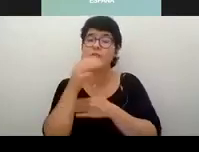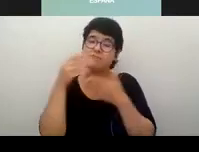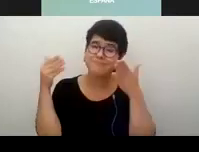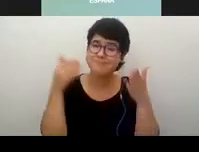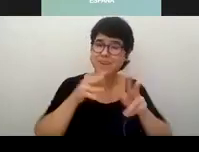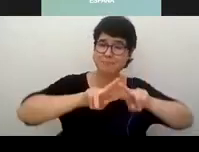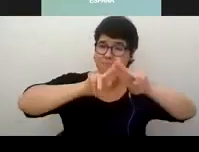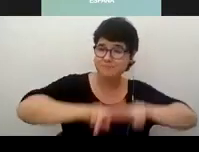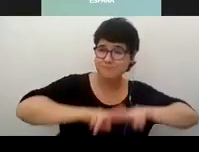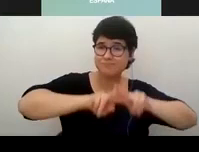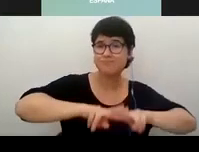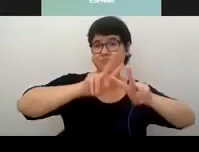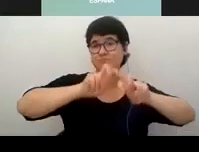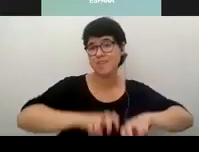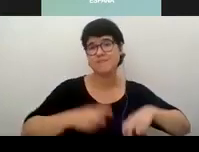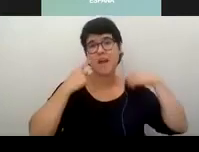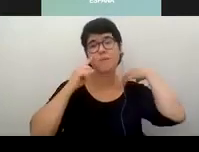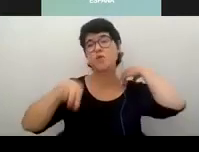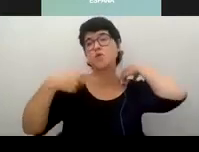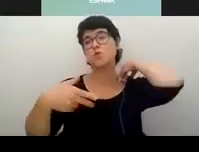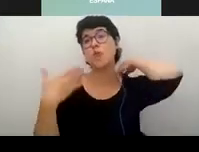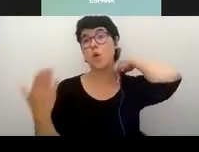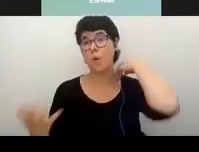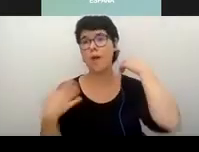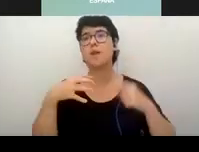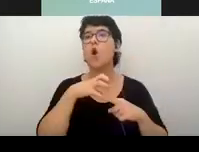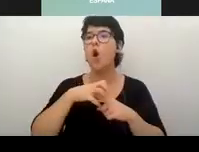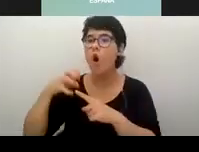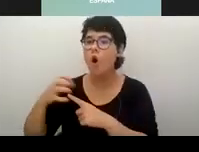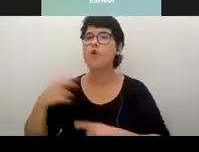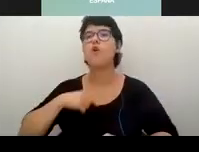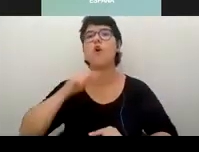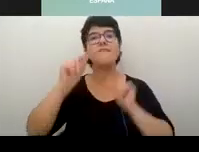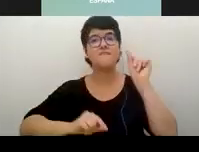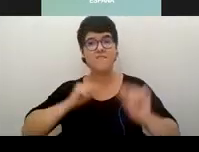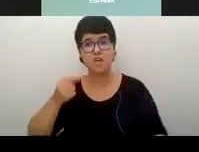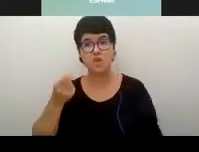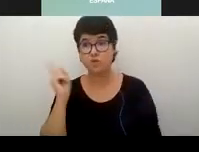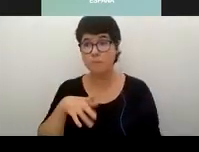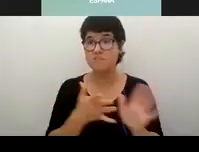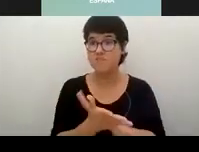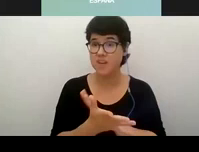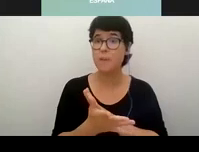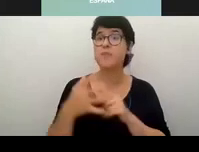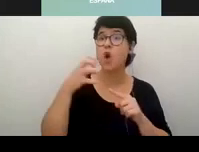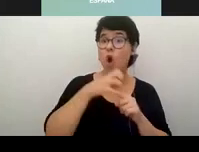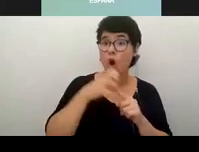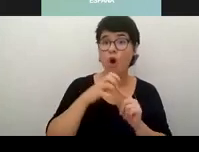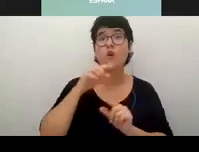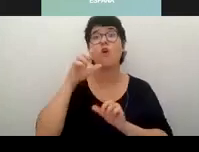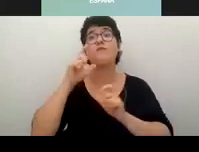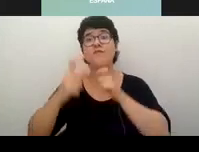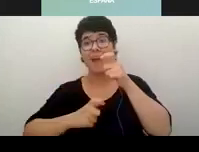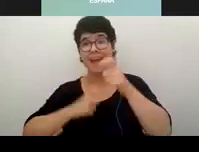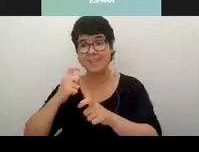para conocer más su efecto, pero también hongos y virus. Estos conviven, bacterias, hongos y virus conviven en un hábitat